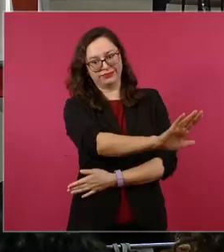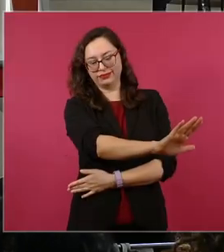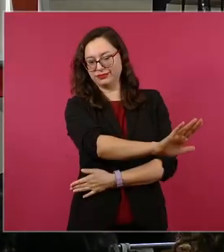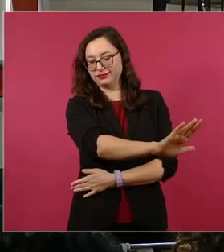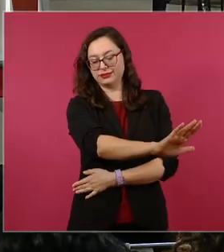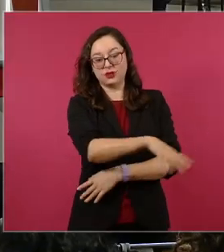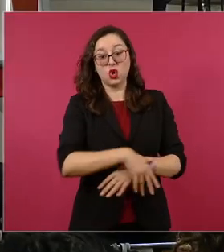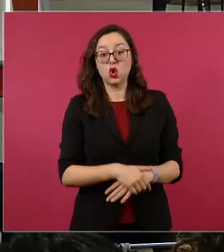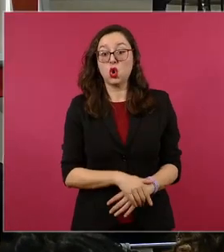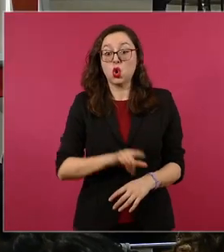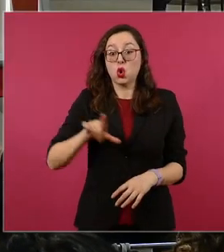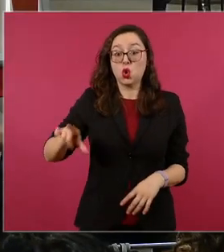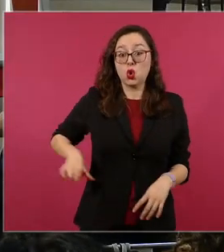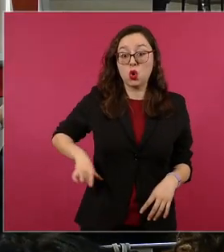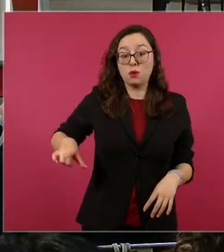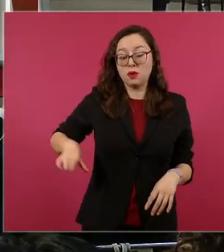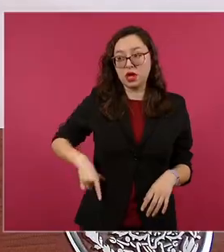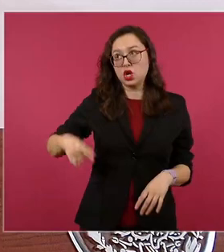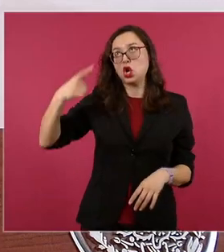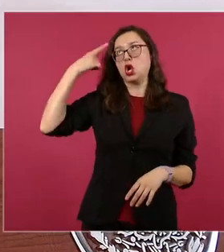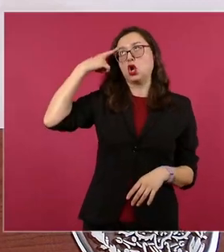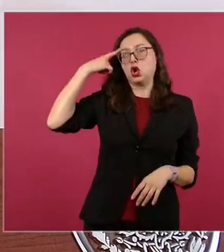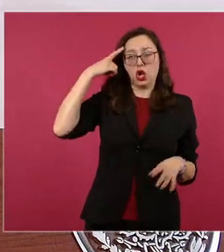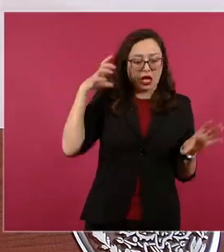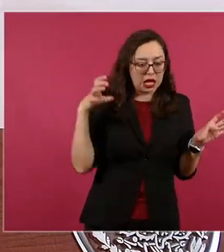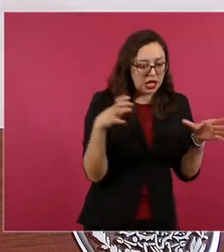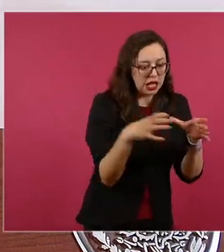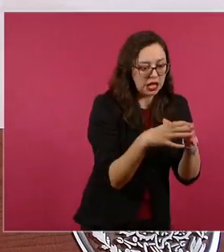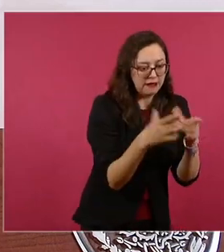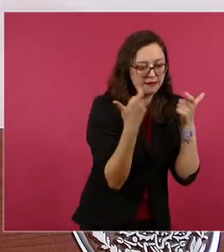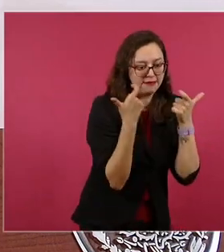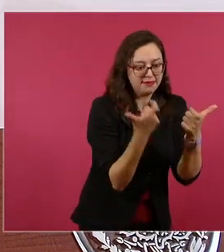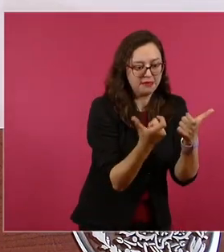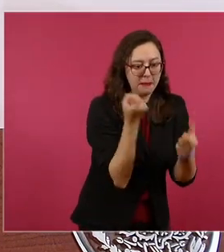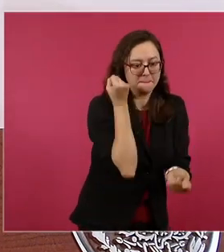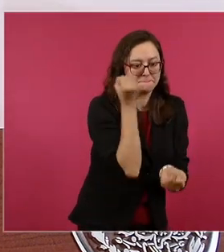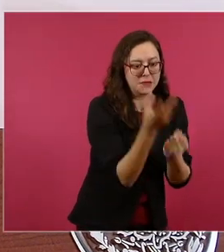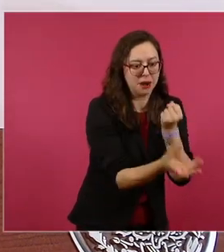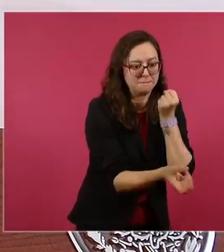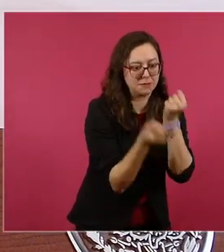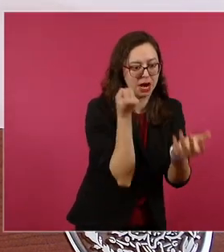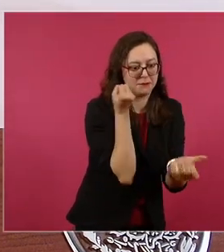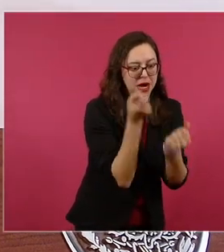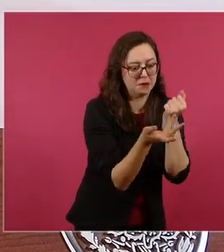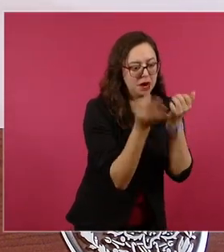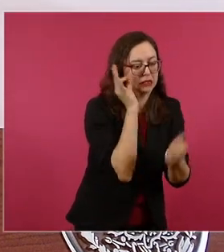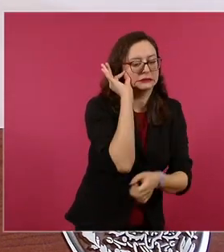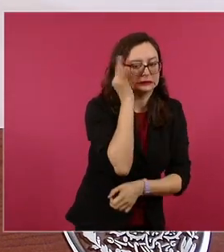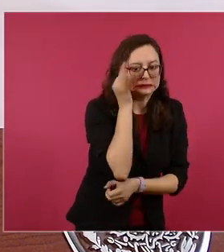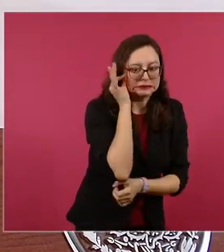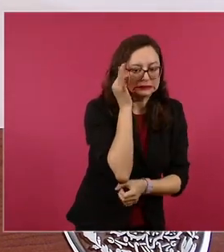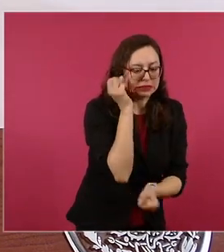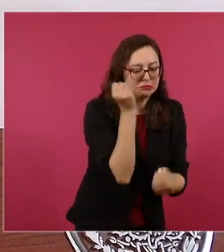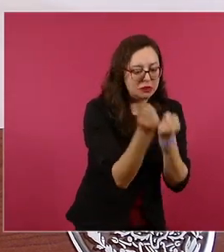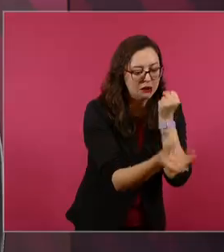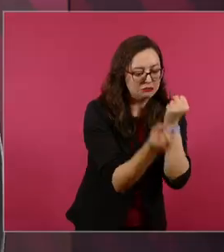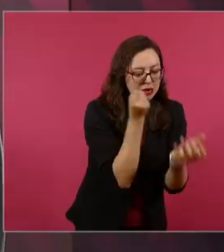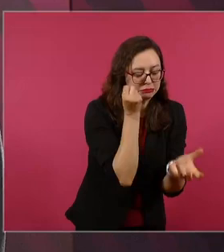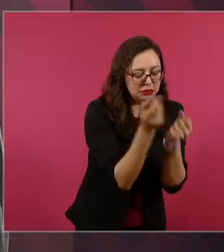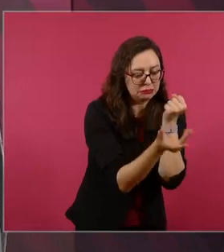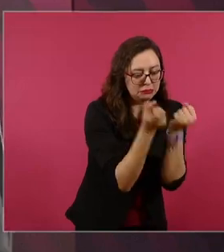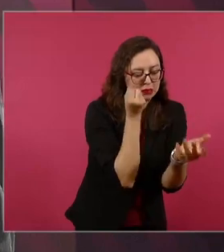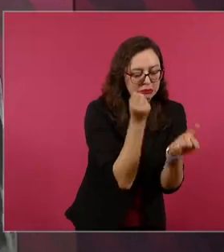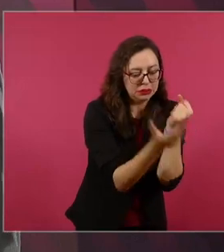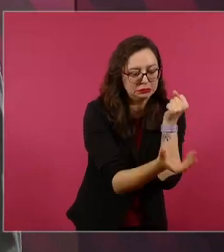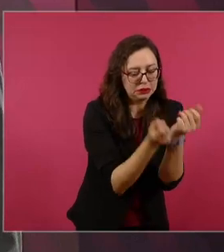al servicio de una minoría rapaz, que el gobierno no sea un comité al servicio de unos cuantos,